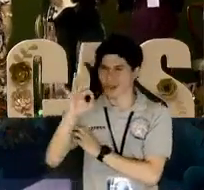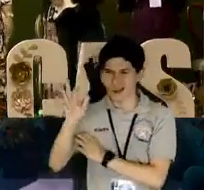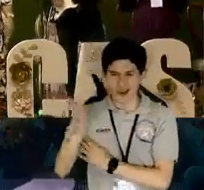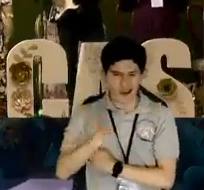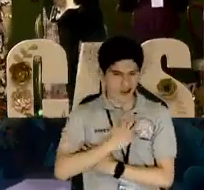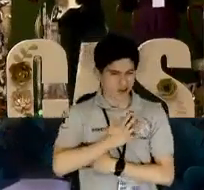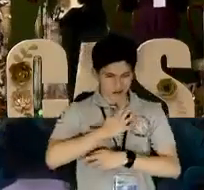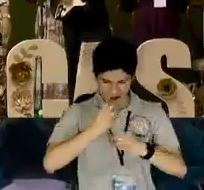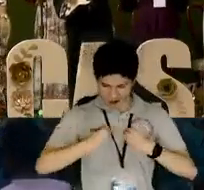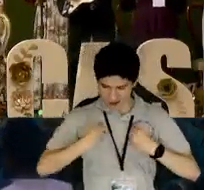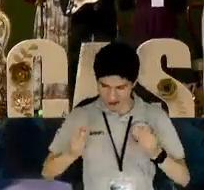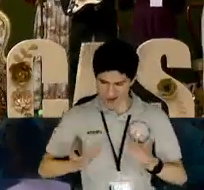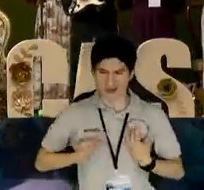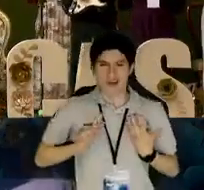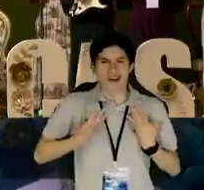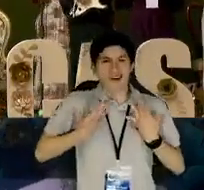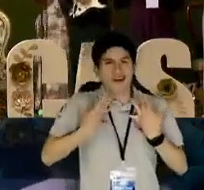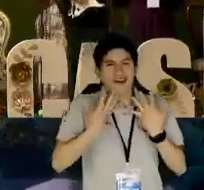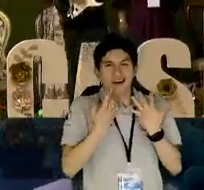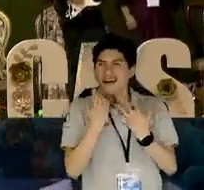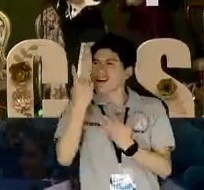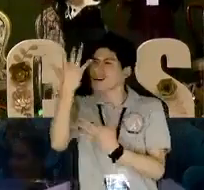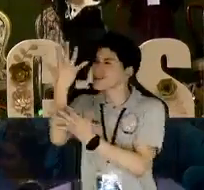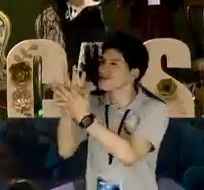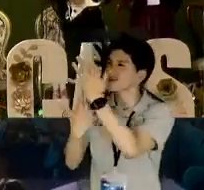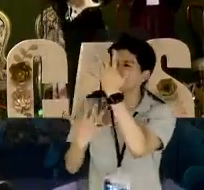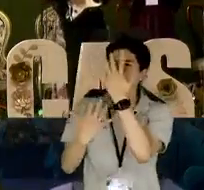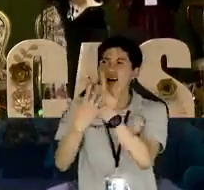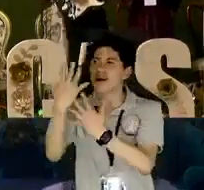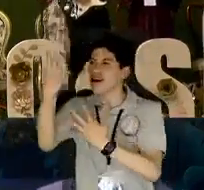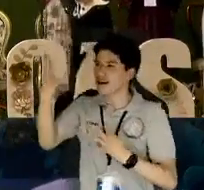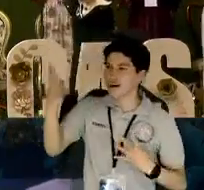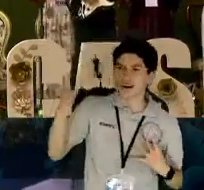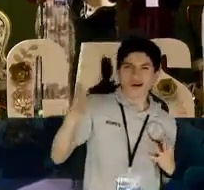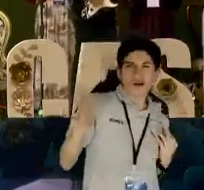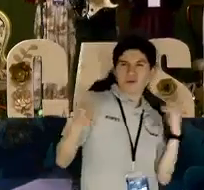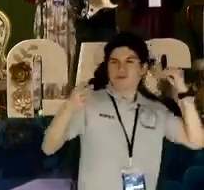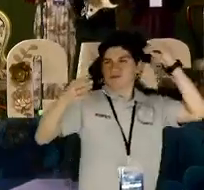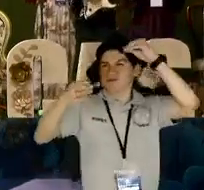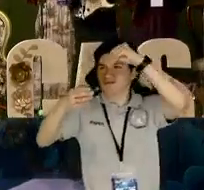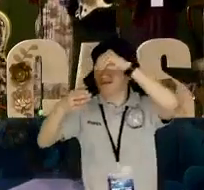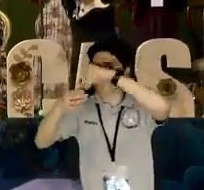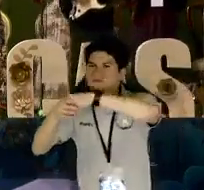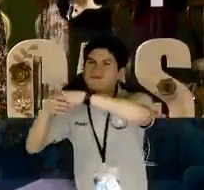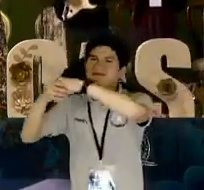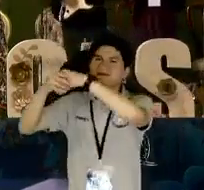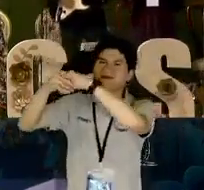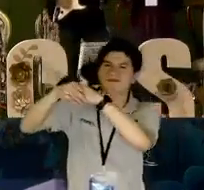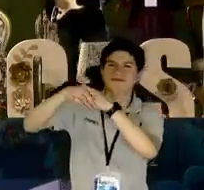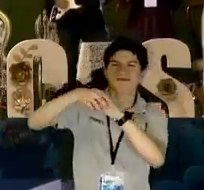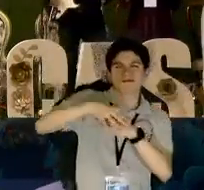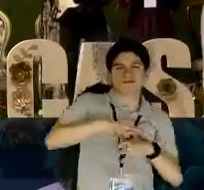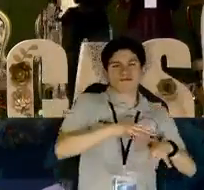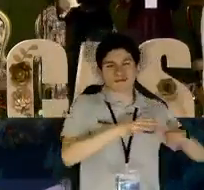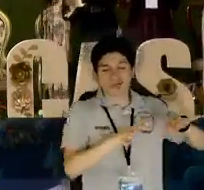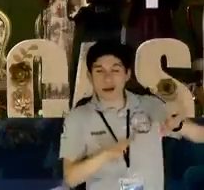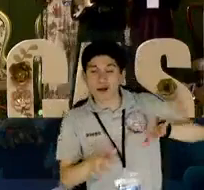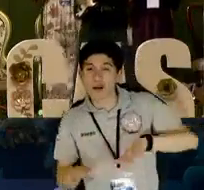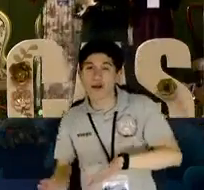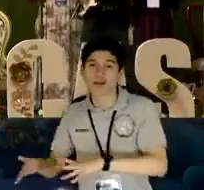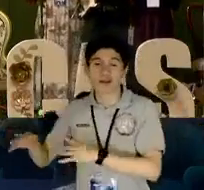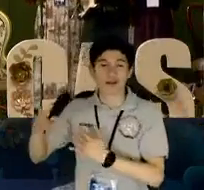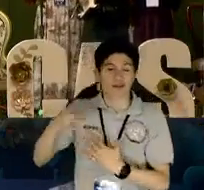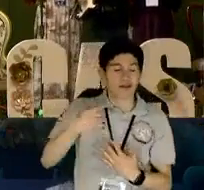Santo es el Señor, qué bueno es nuestro Dios. Deja que el Espíritu Santo se manifieste, deja que